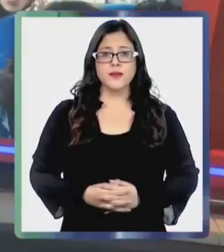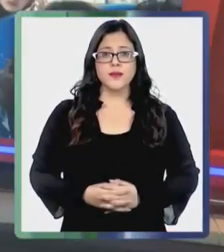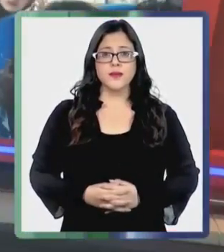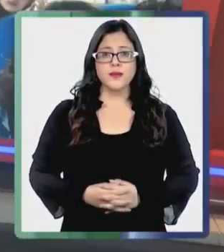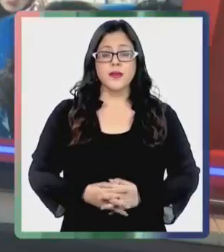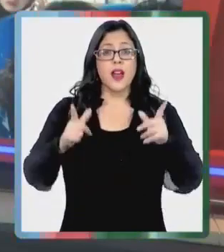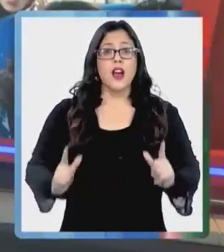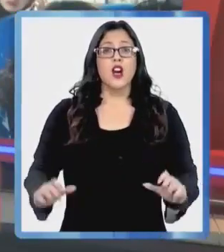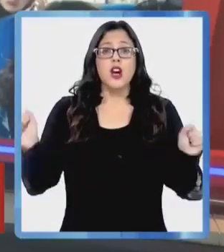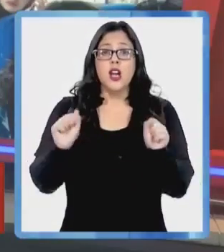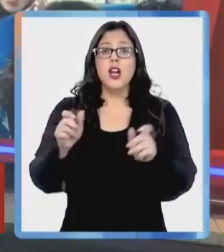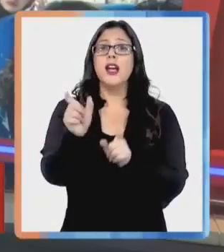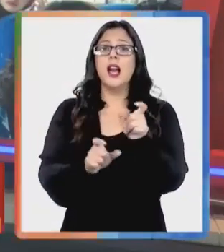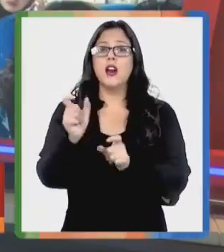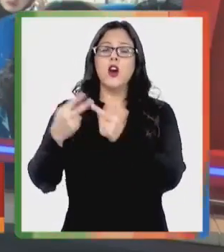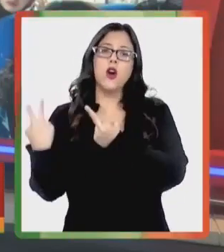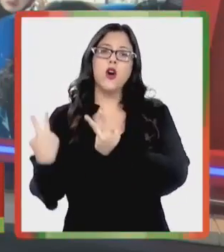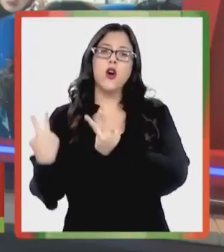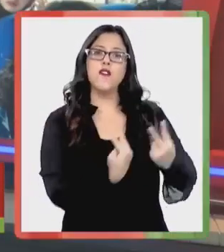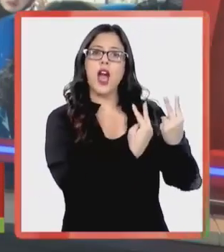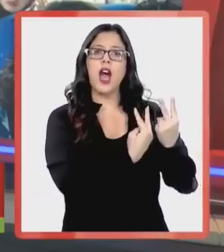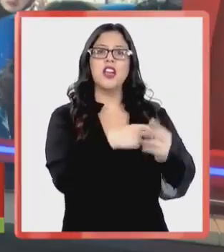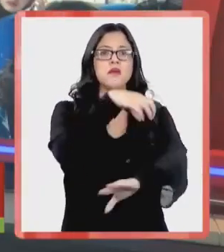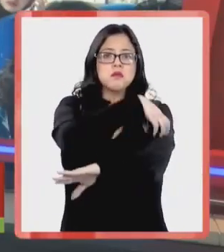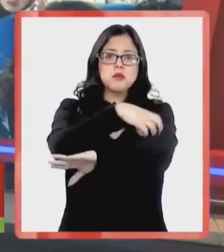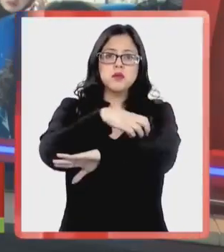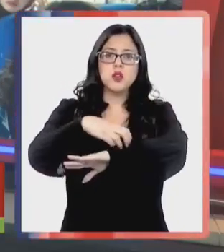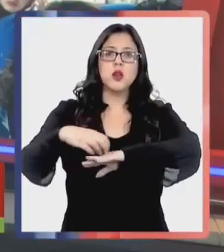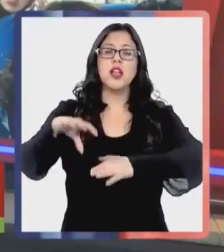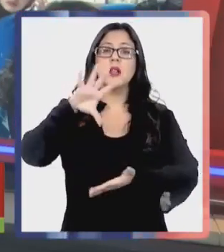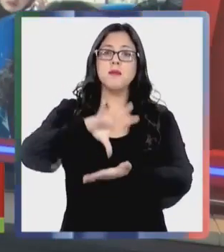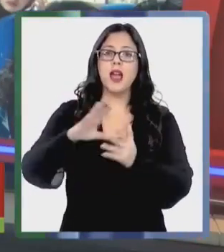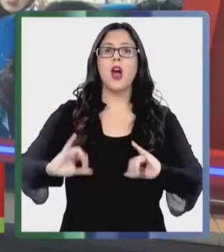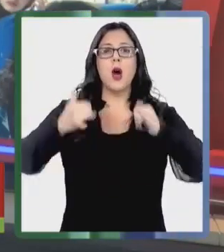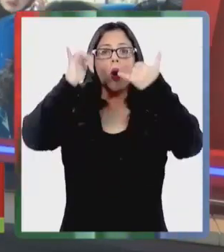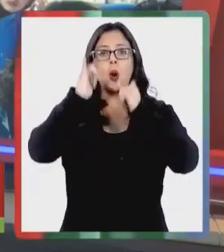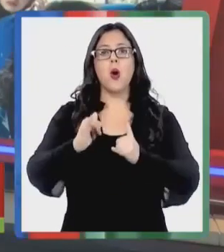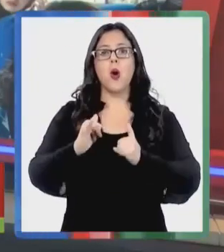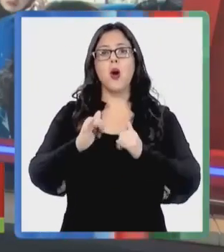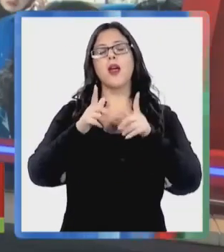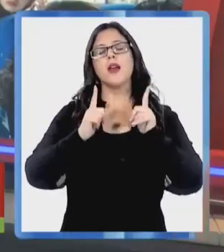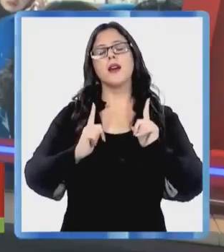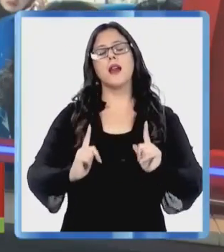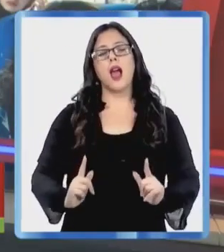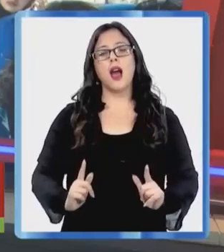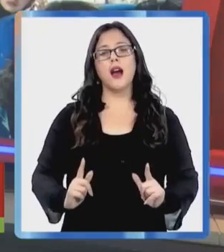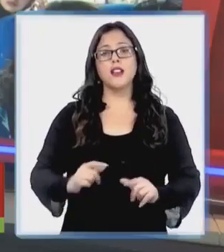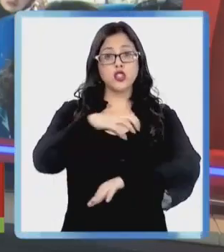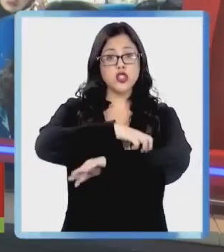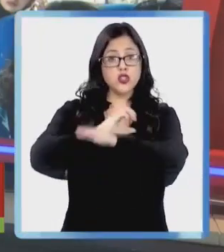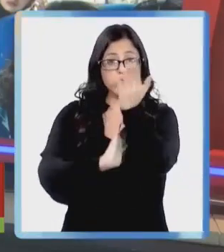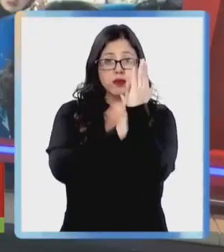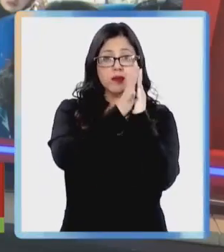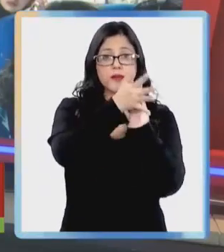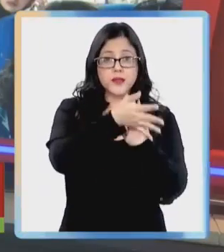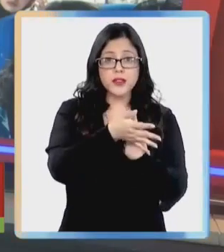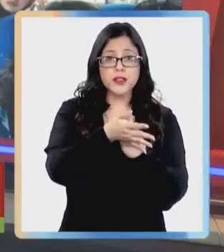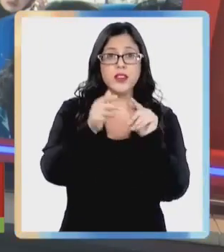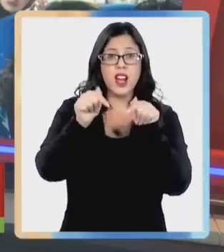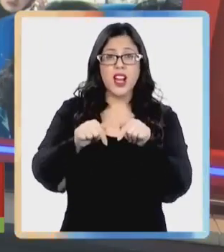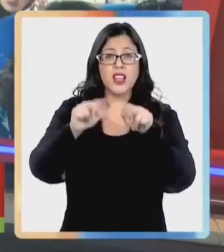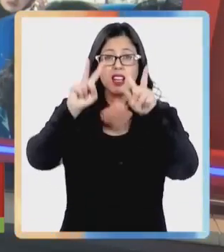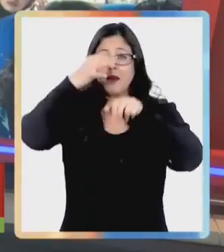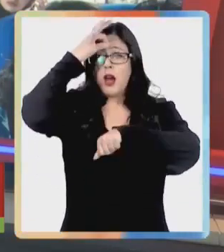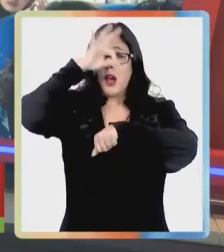Durante las vacaciones de invierno, las personas suelen viajar a distintas regiones del país para disfrutar unos días de descanso. En la Araucanía, en esta etapa de